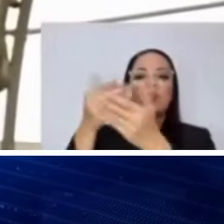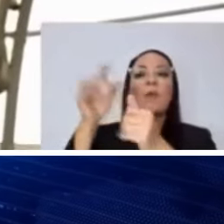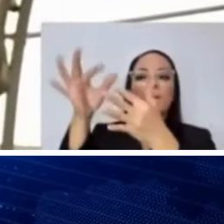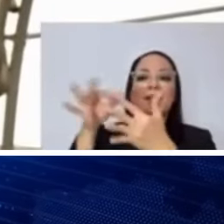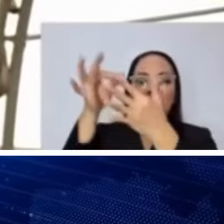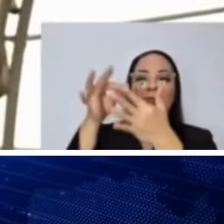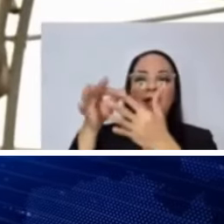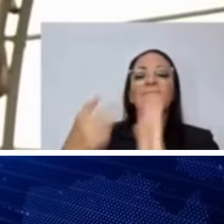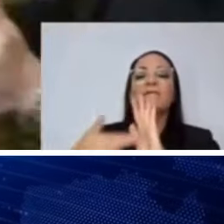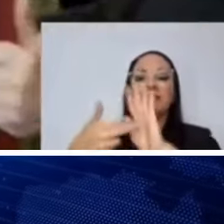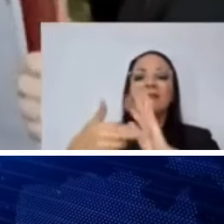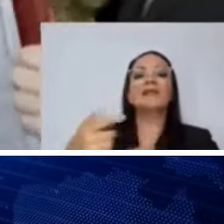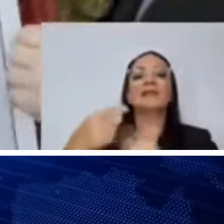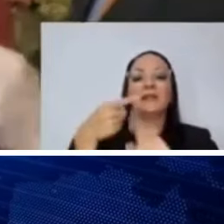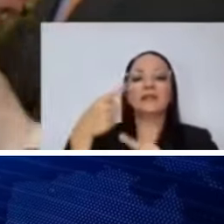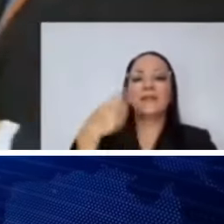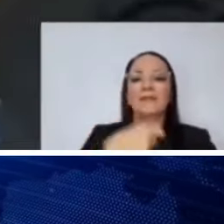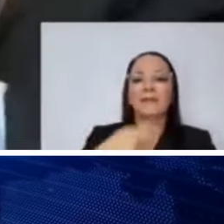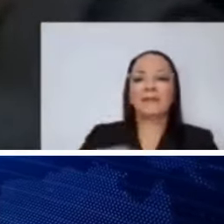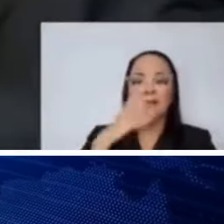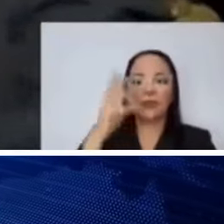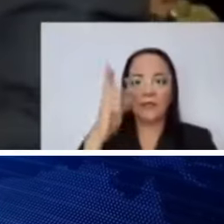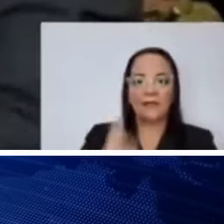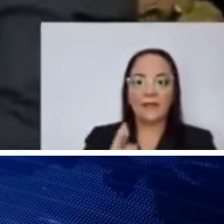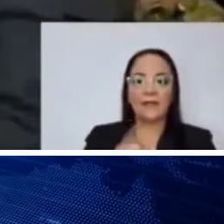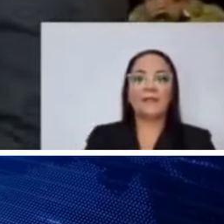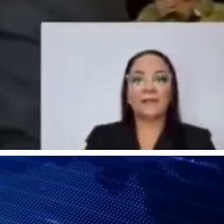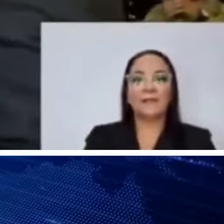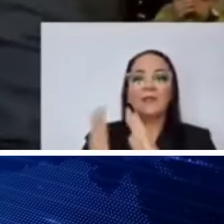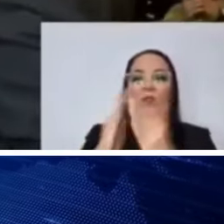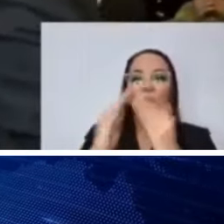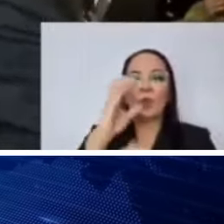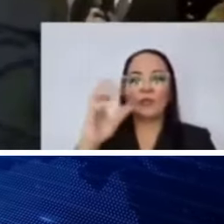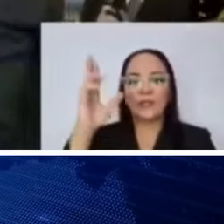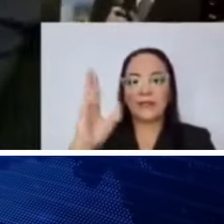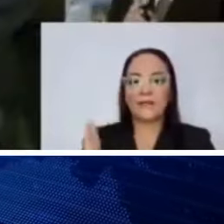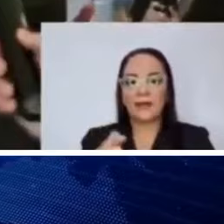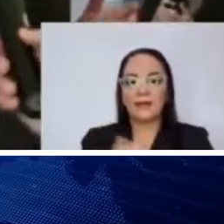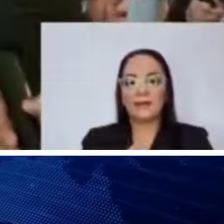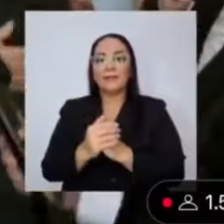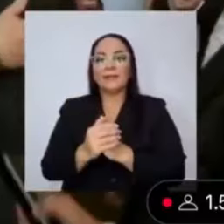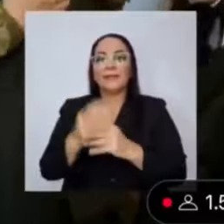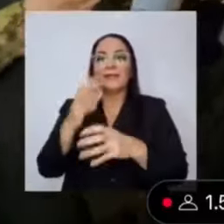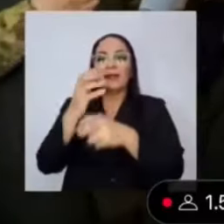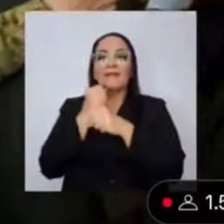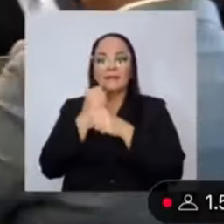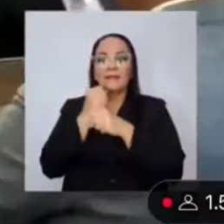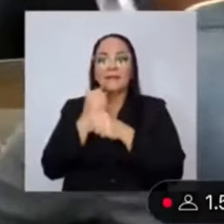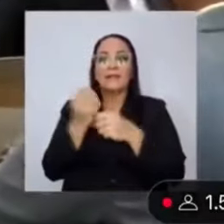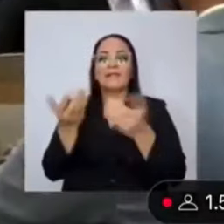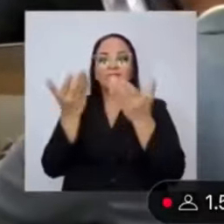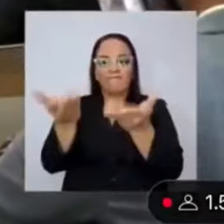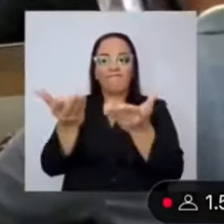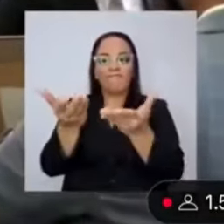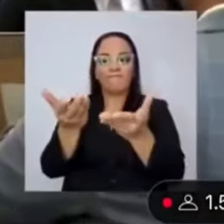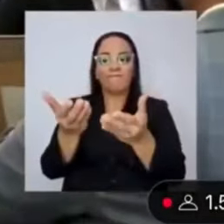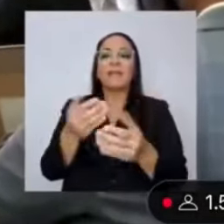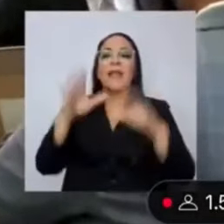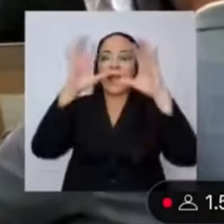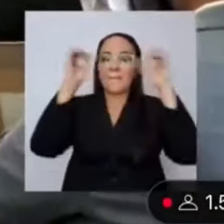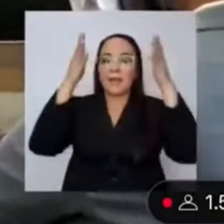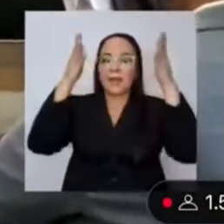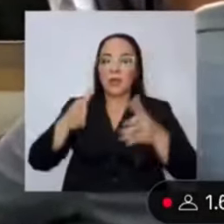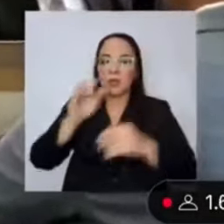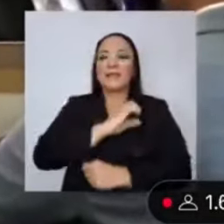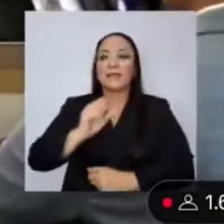del señor presidente de la República y del pueblo de Costa Rica, que recibe en este momento el señor embajador de